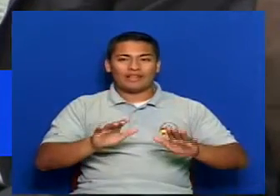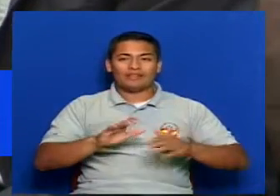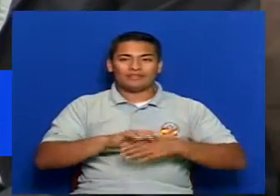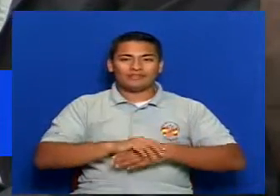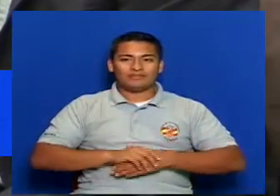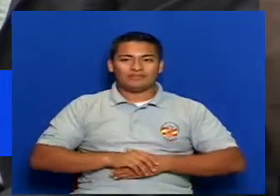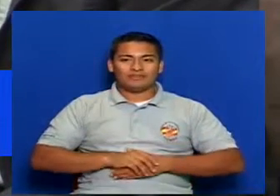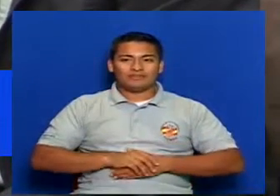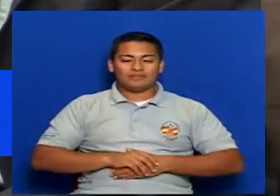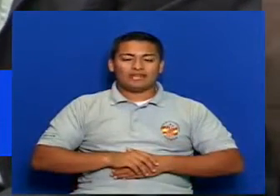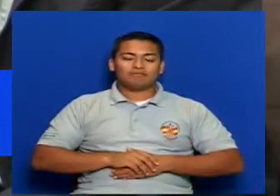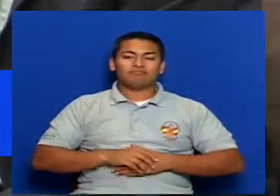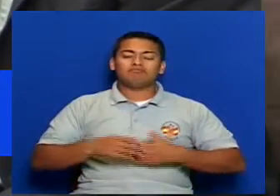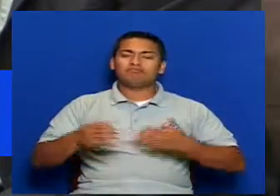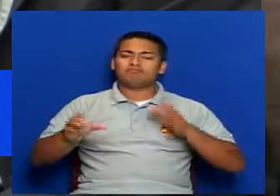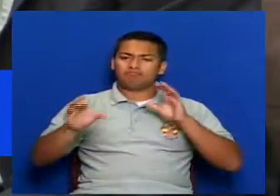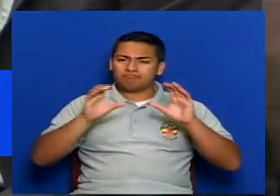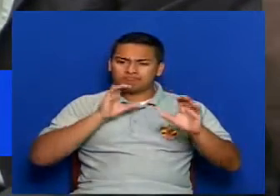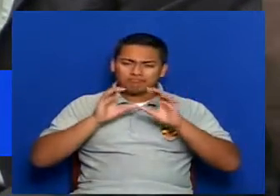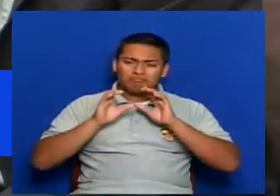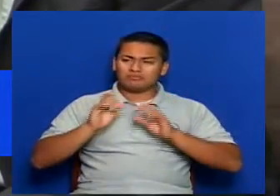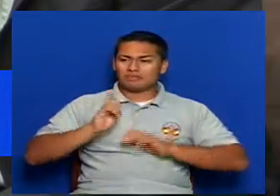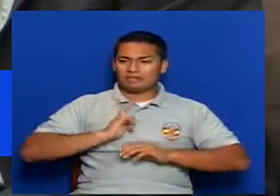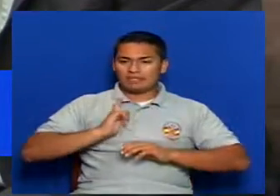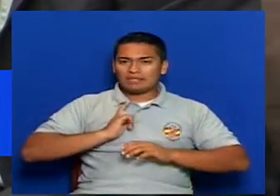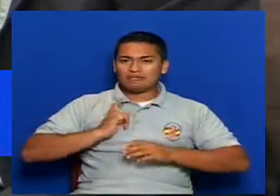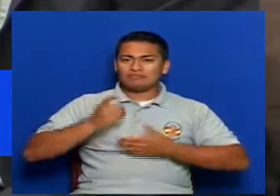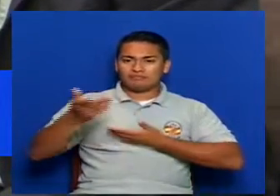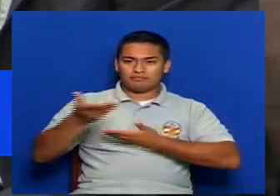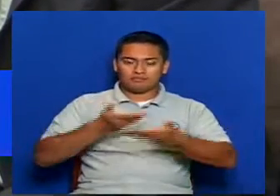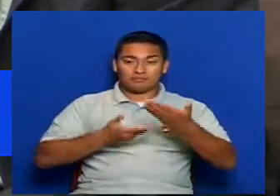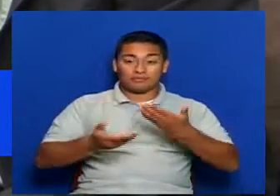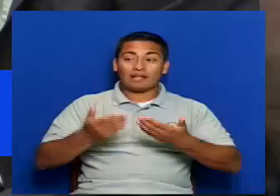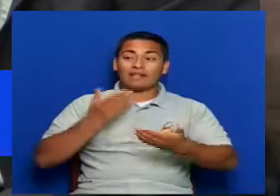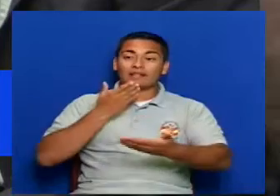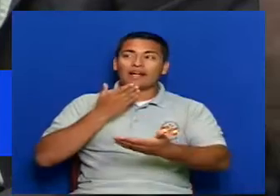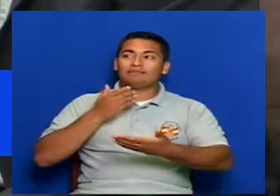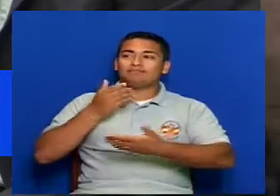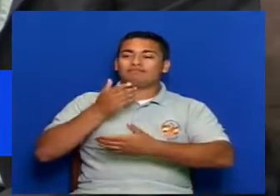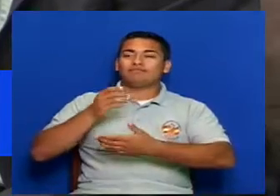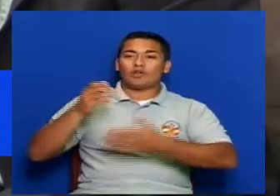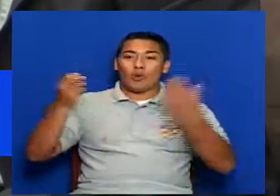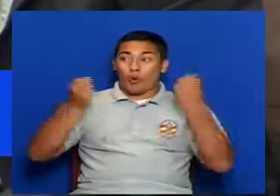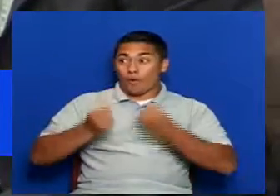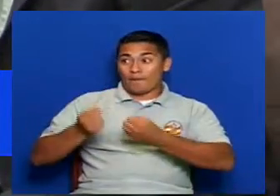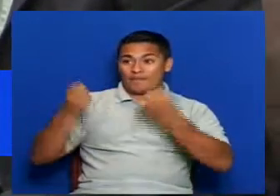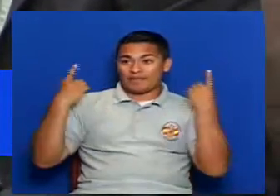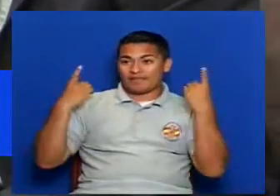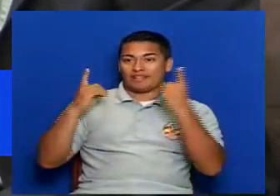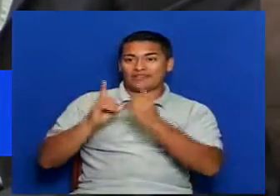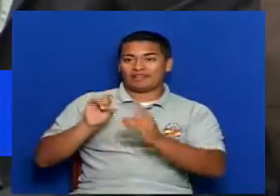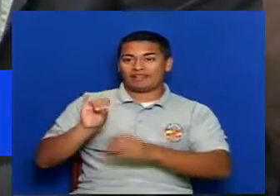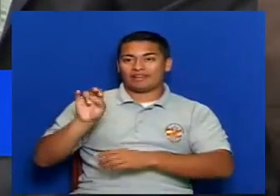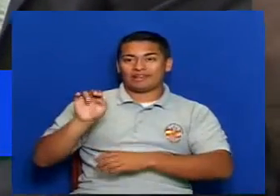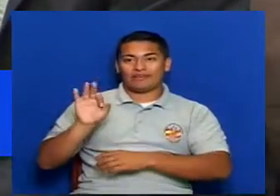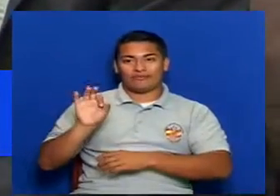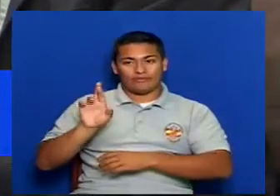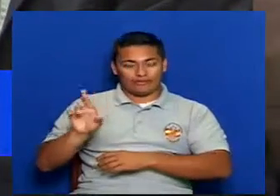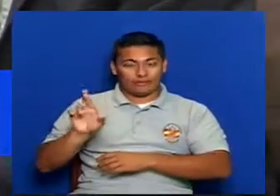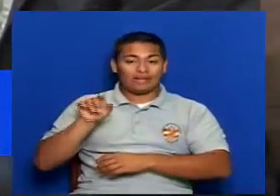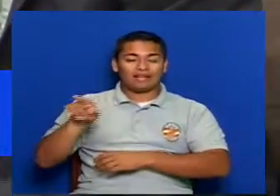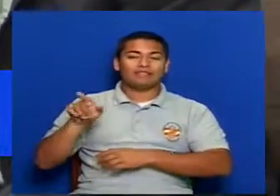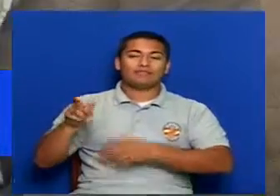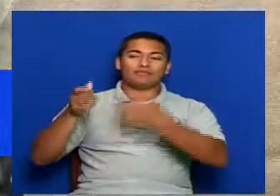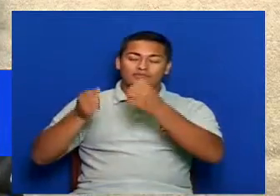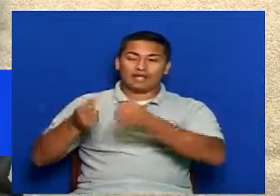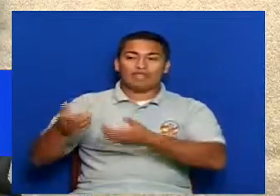una comunicación y quiero agradecerle al director bein por qué tiene mucho que tiene mucho que ver nosotros con él